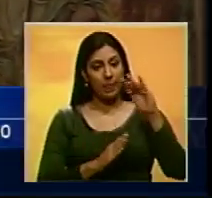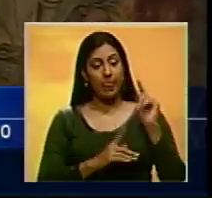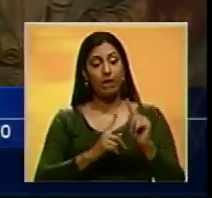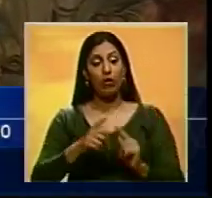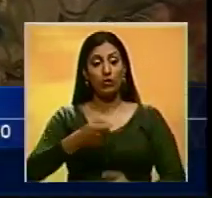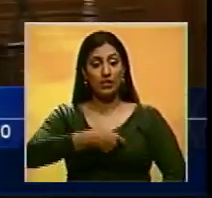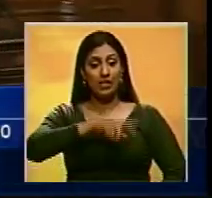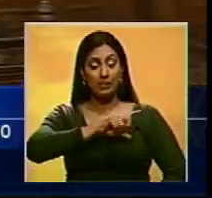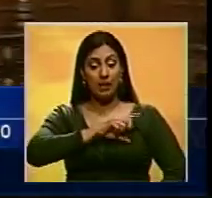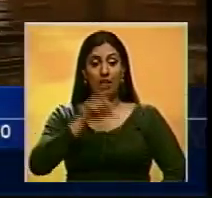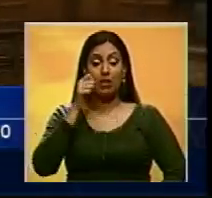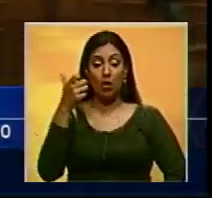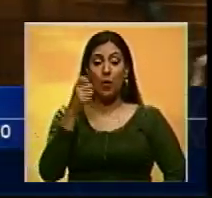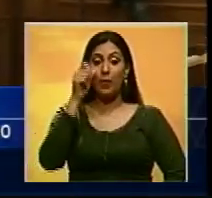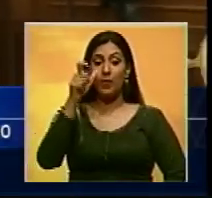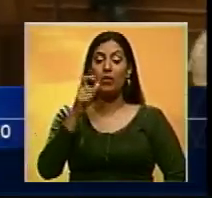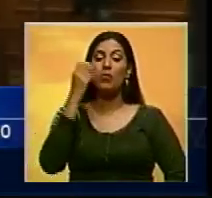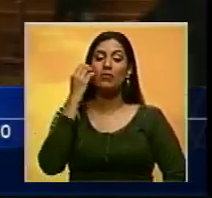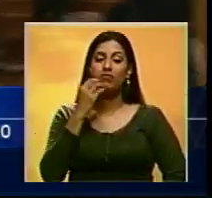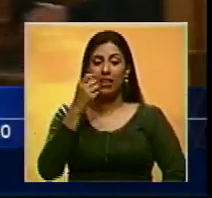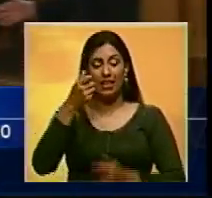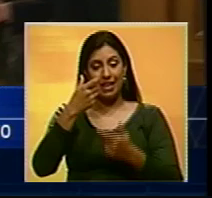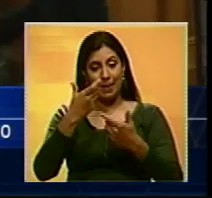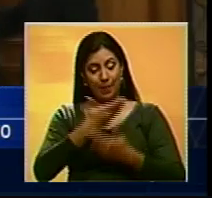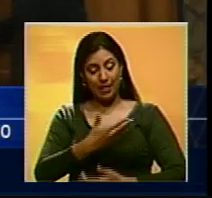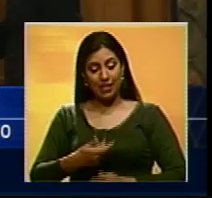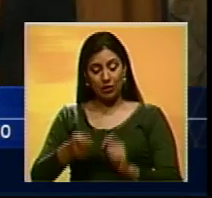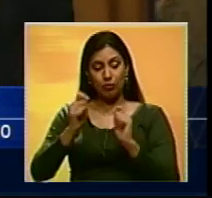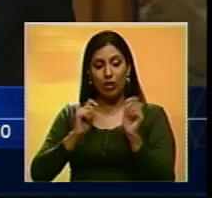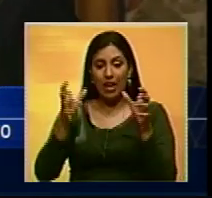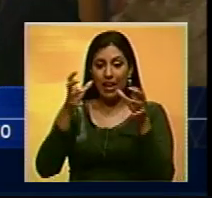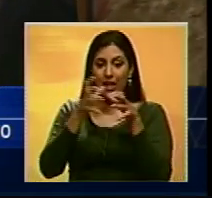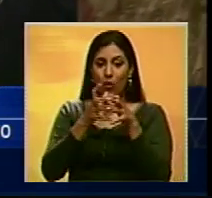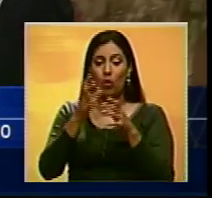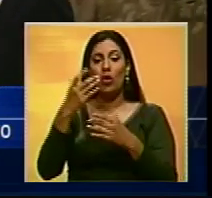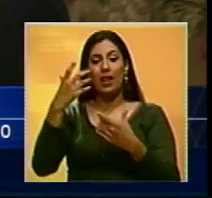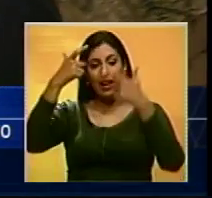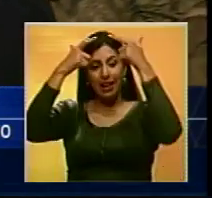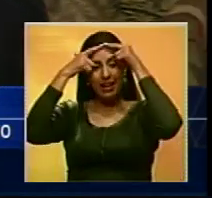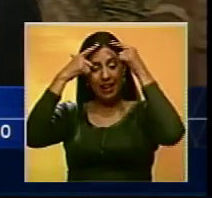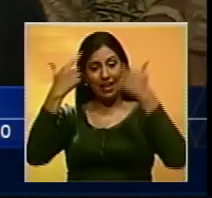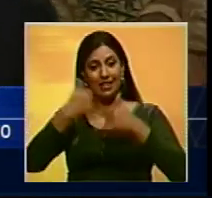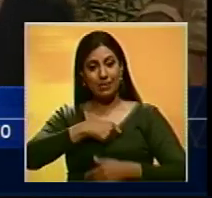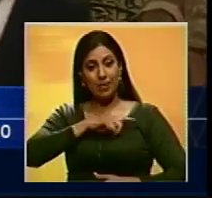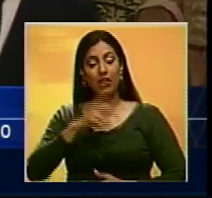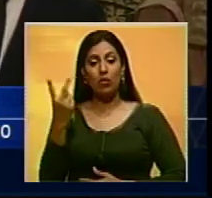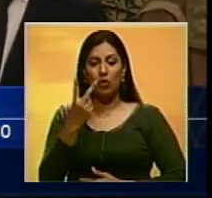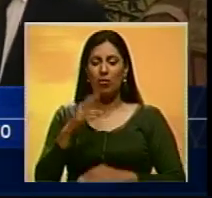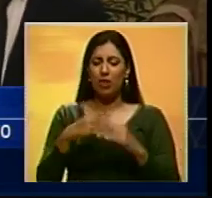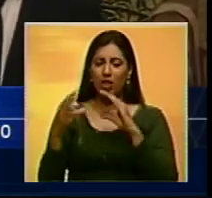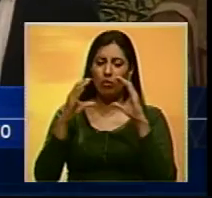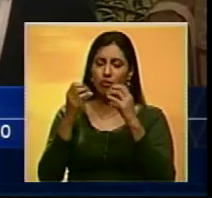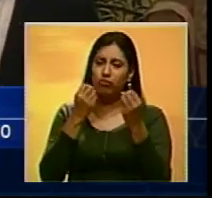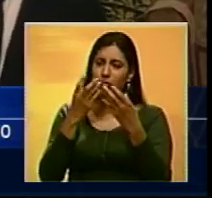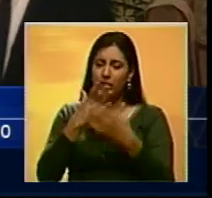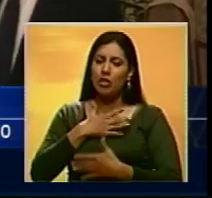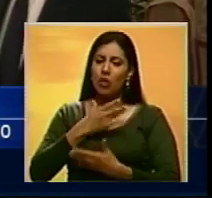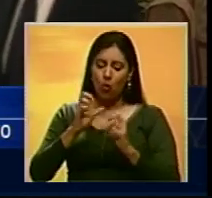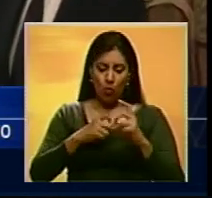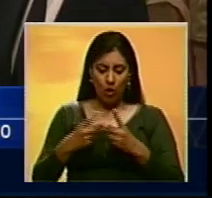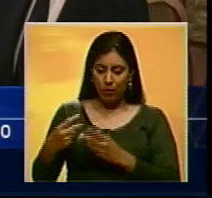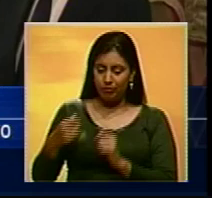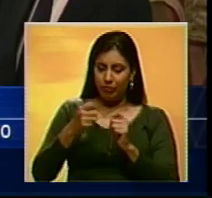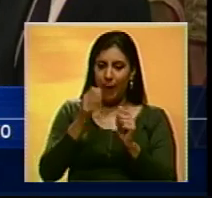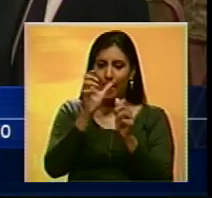En España, el mandatario Mariano Rajoy se reunirá en el Palacio de la Zarzuela con el rey Felipe VI para comunicarle la composición de su